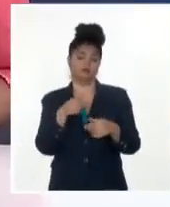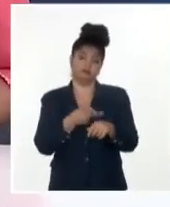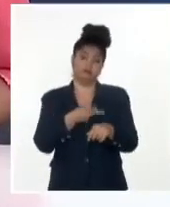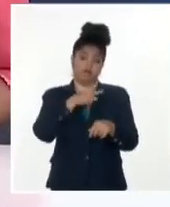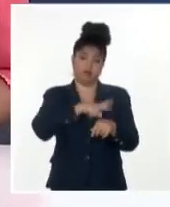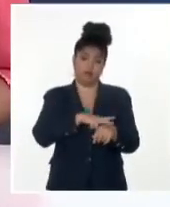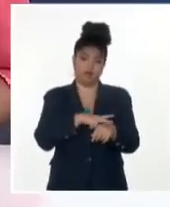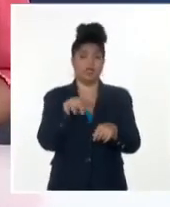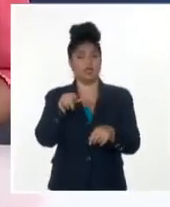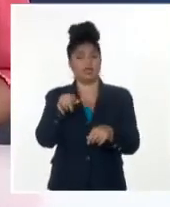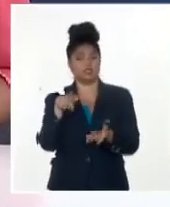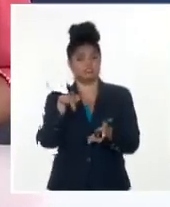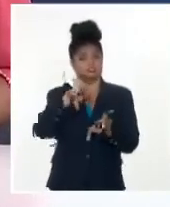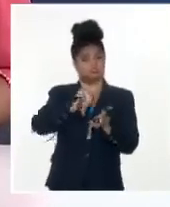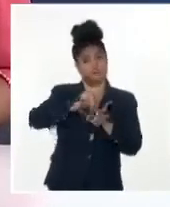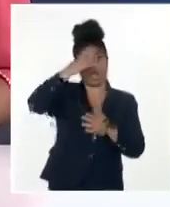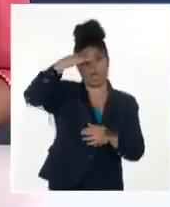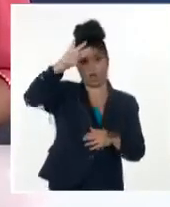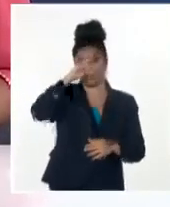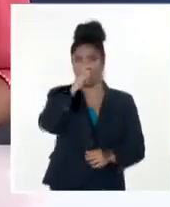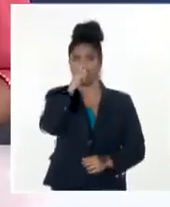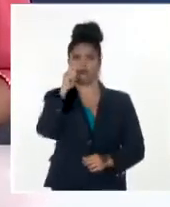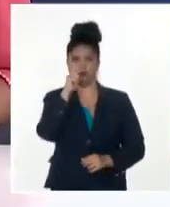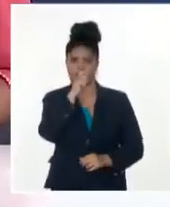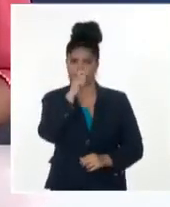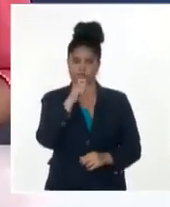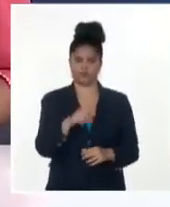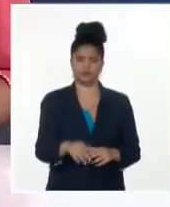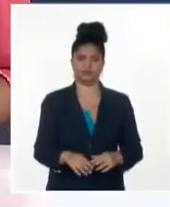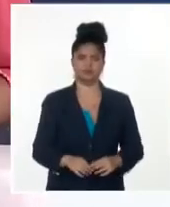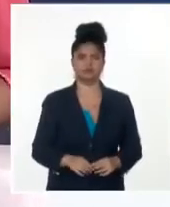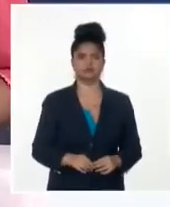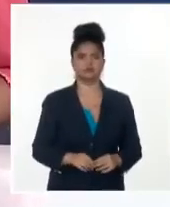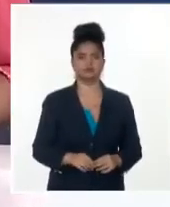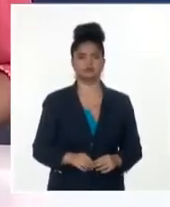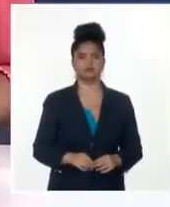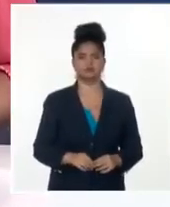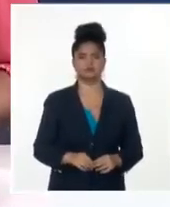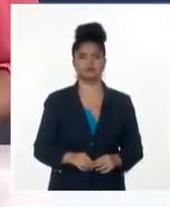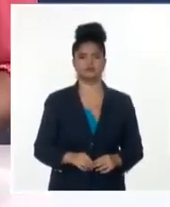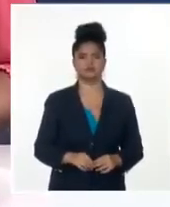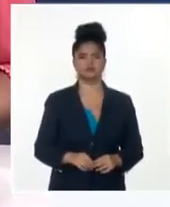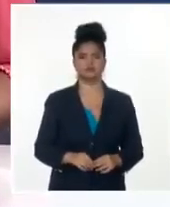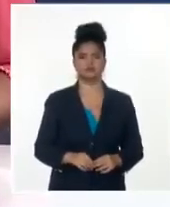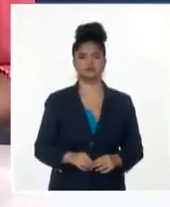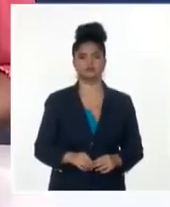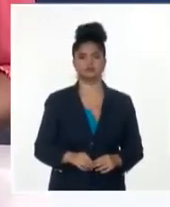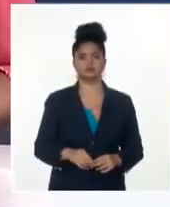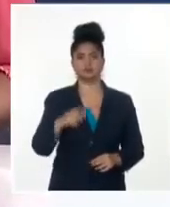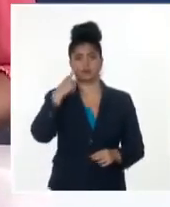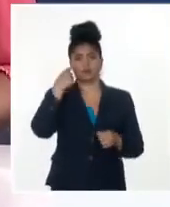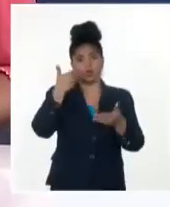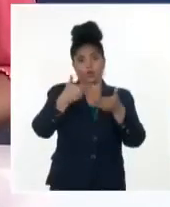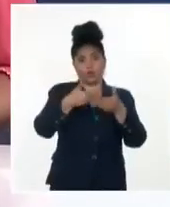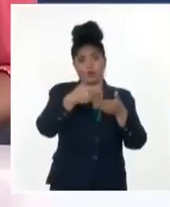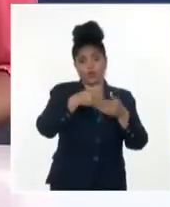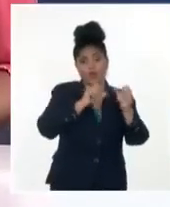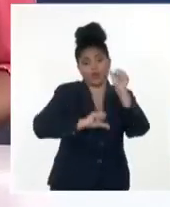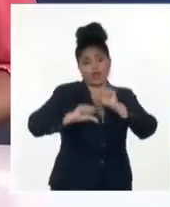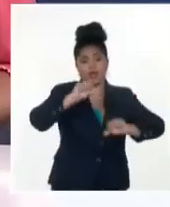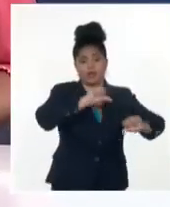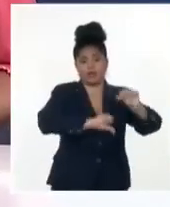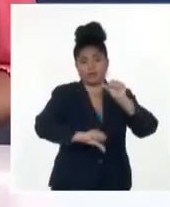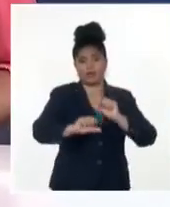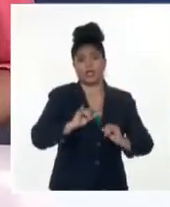procedimientos correspondientes para atraer a la responsabilidad penal a los implicados. Durante las pruebas de laboratorio se comprobó que se trata